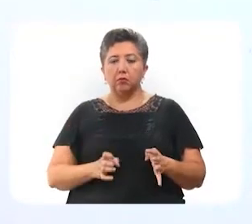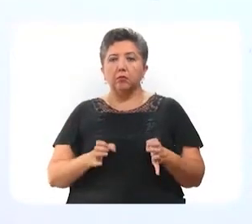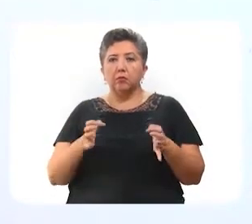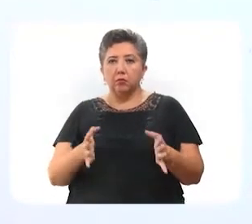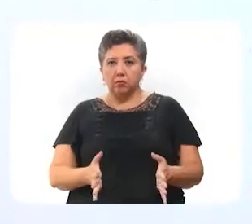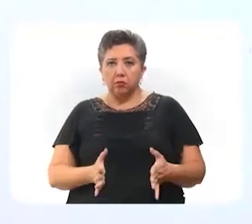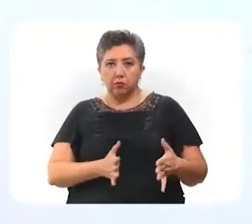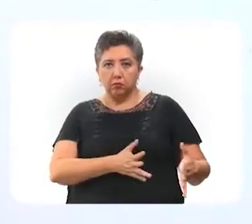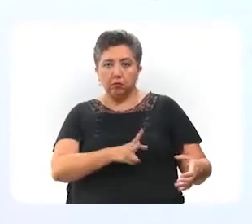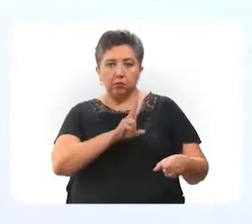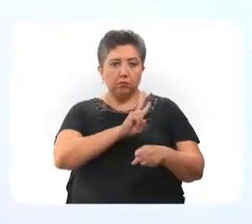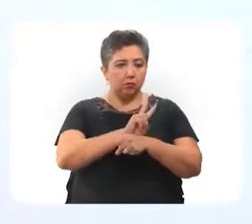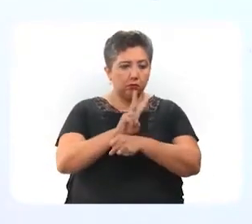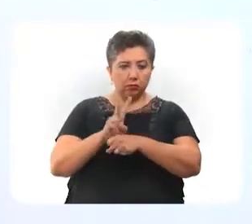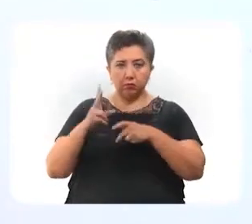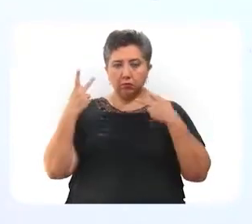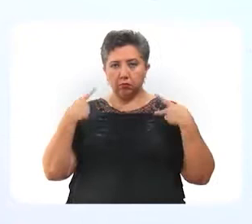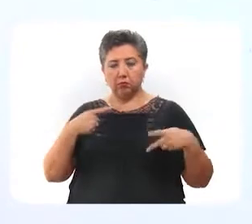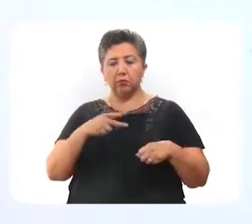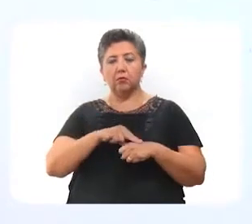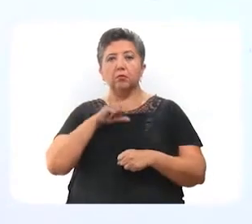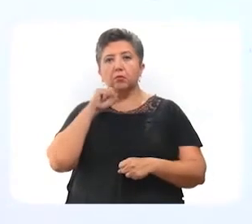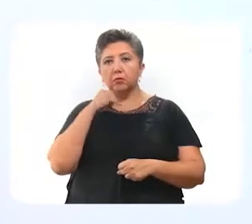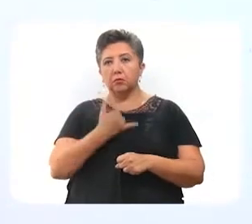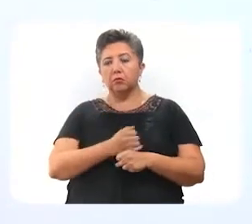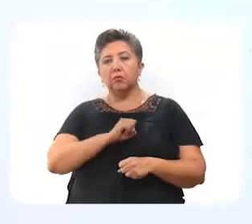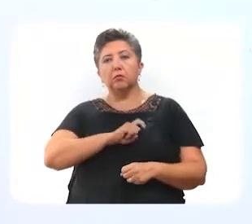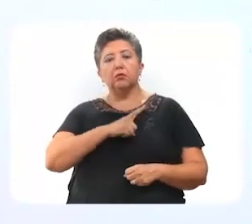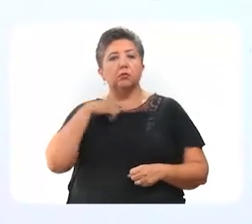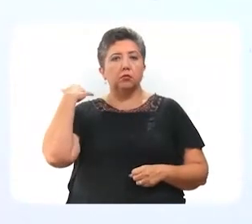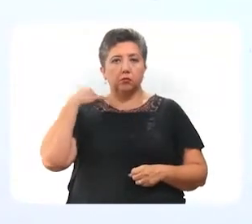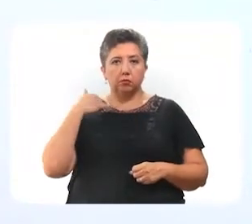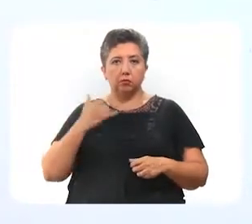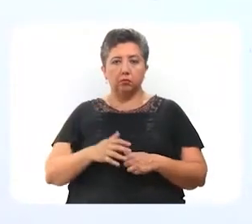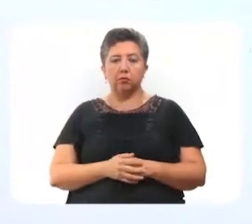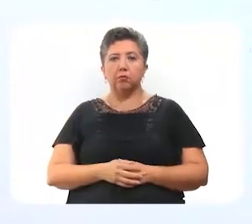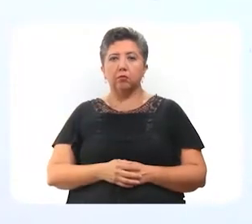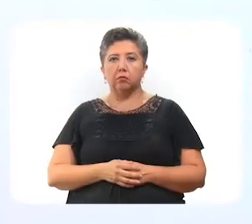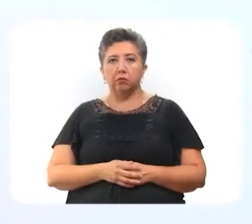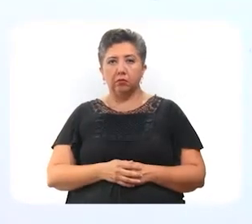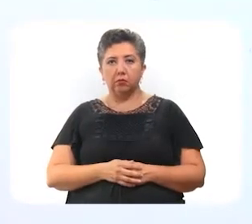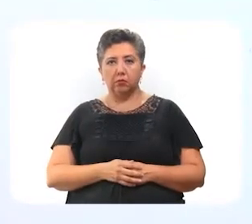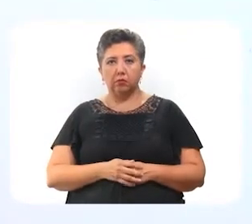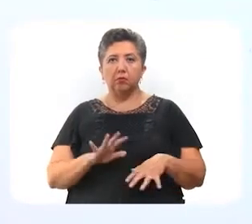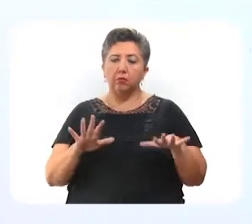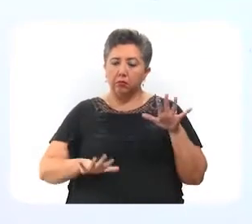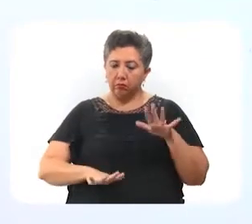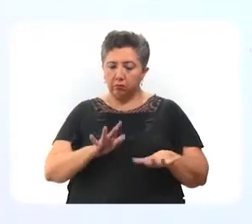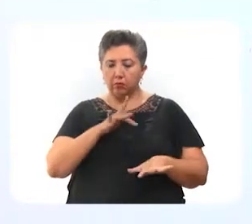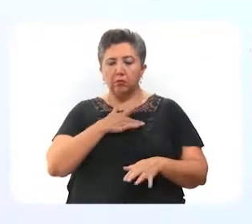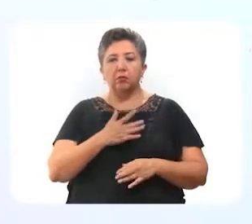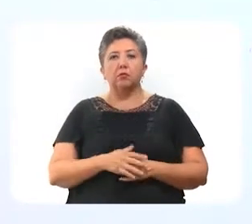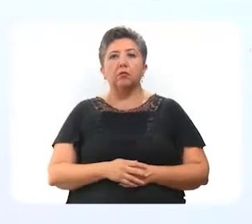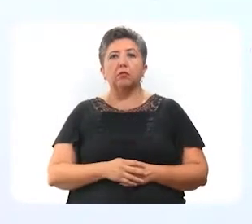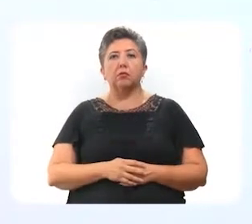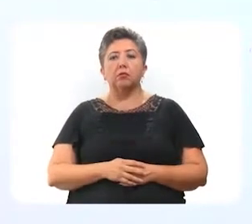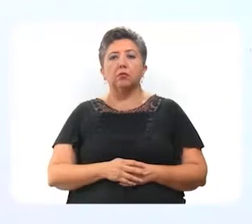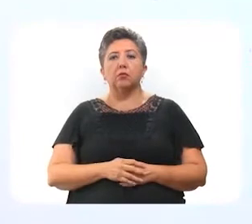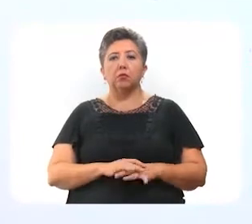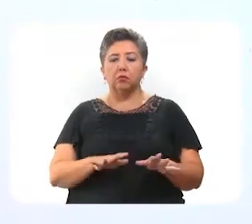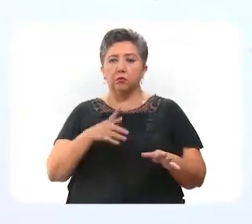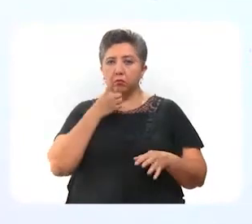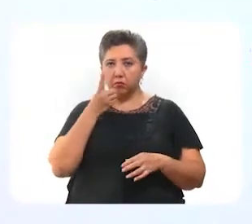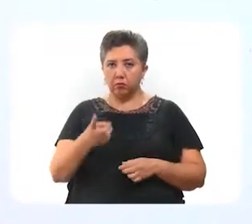están estables, aislados, monitoreados por personal médico de los servicios de salud de Yucatán, presentan síntomas